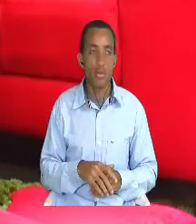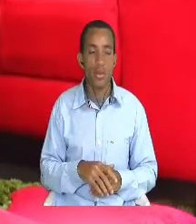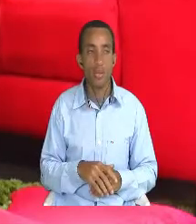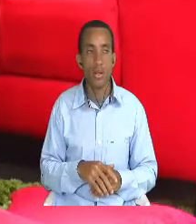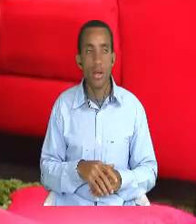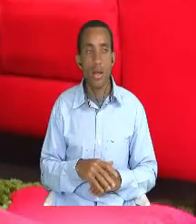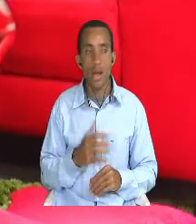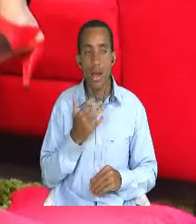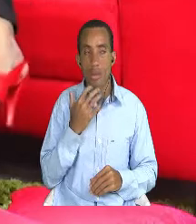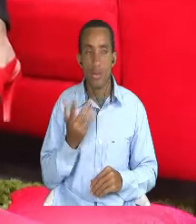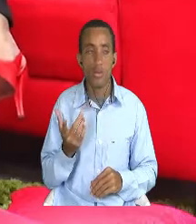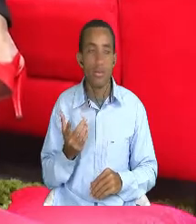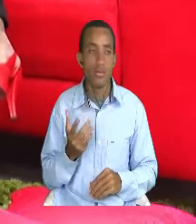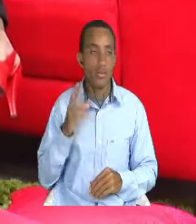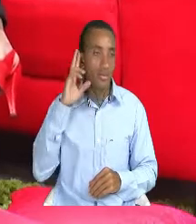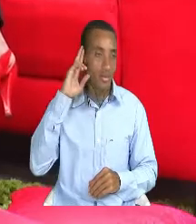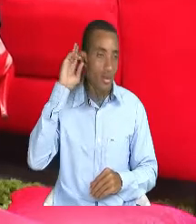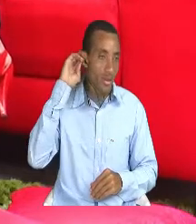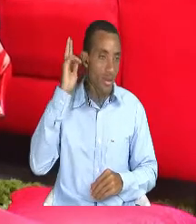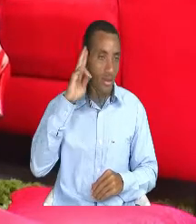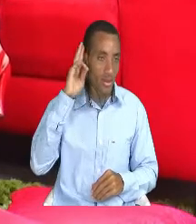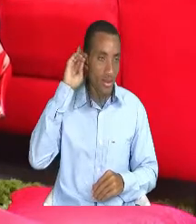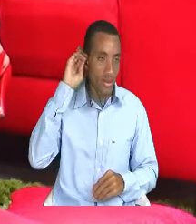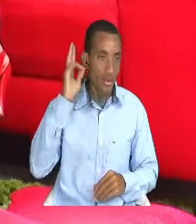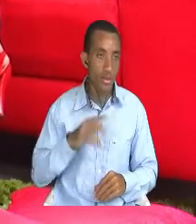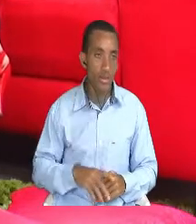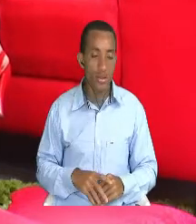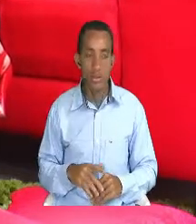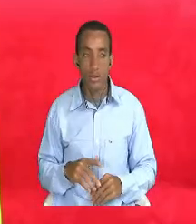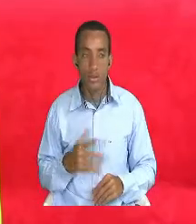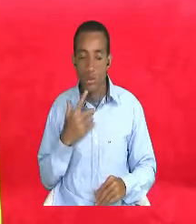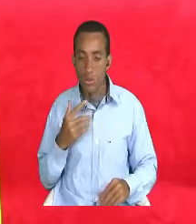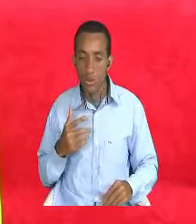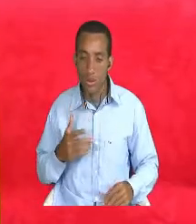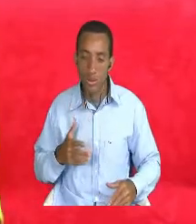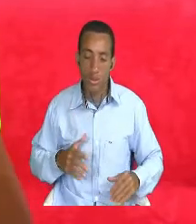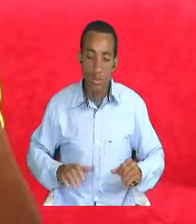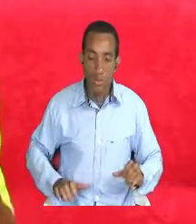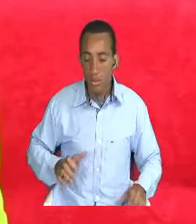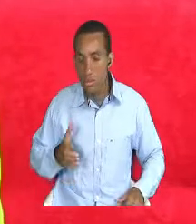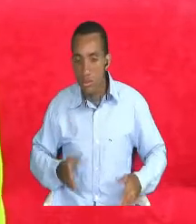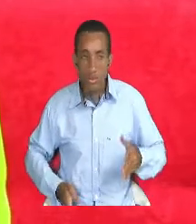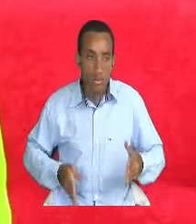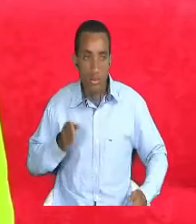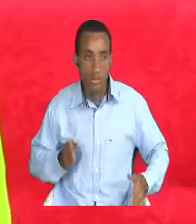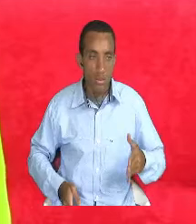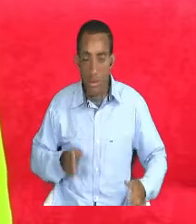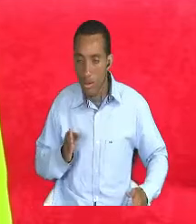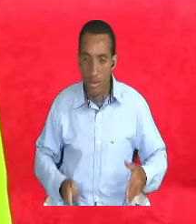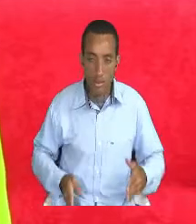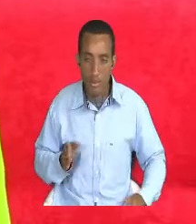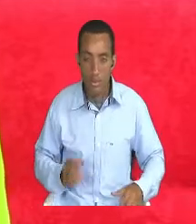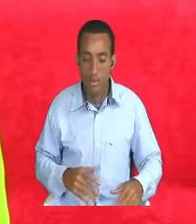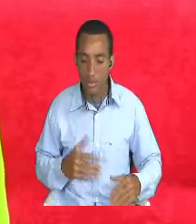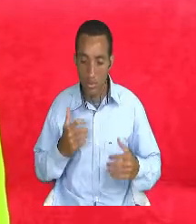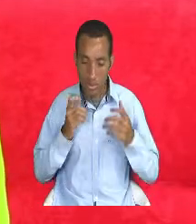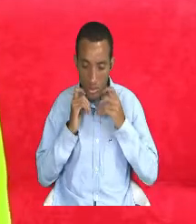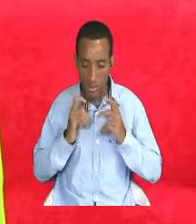a poner a Cristiano Ronaldo, que para mí es más atleta que futbolista. Es desarrollar completamente su cuerpo,